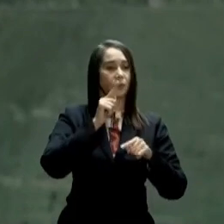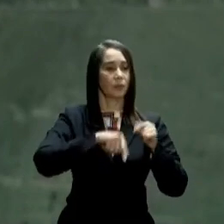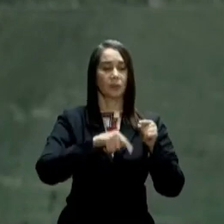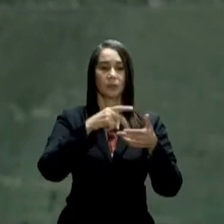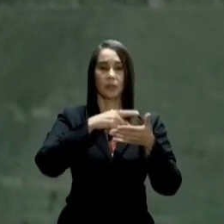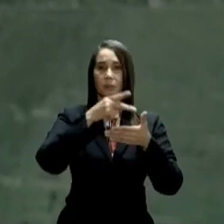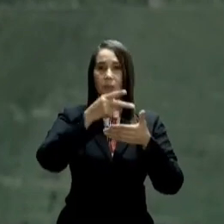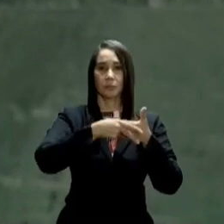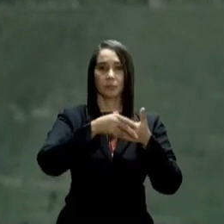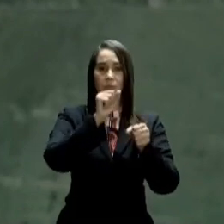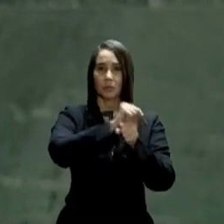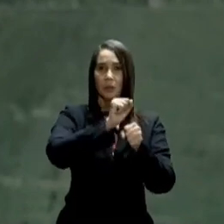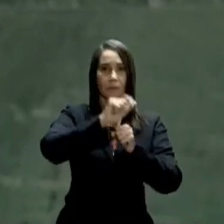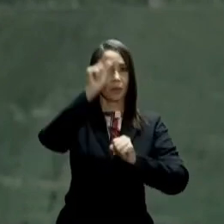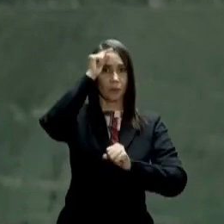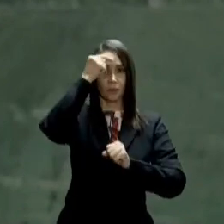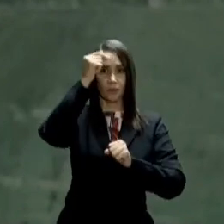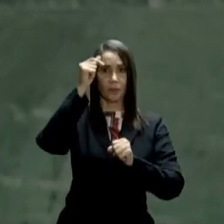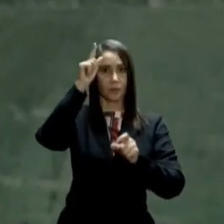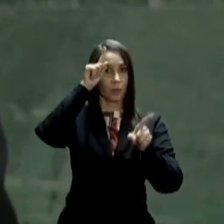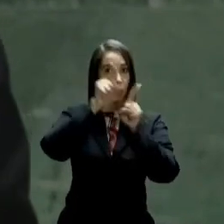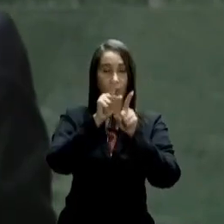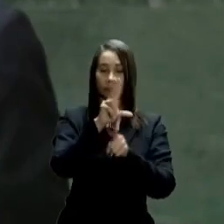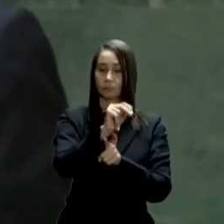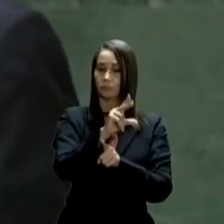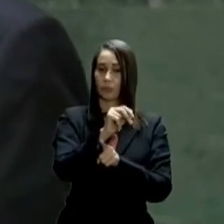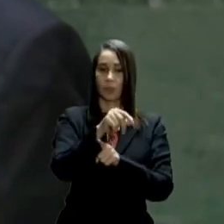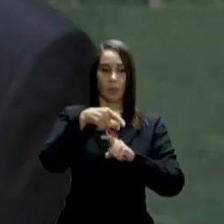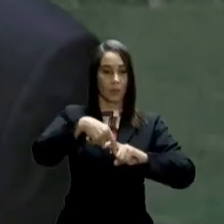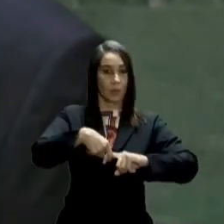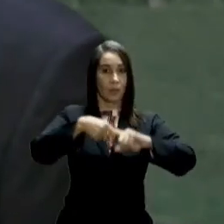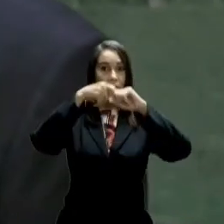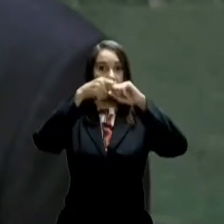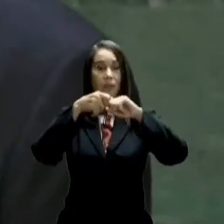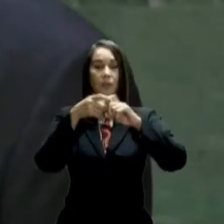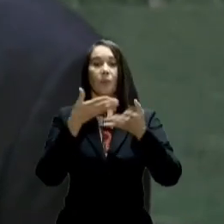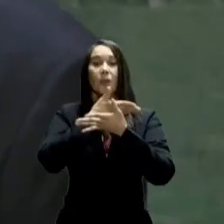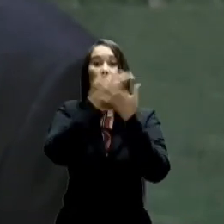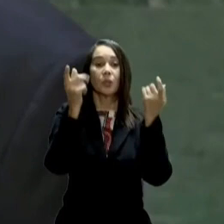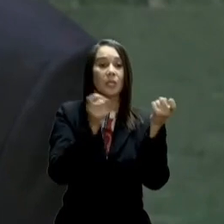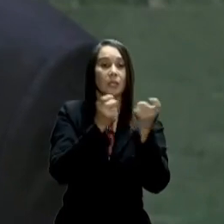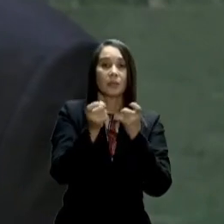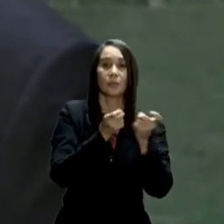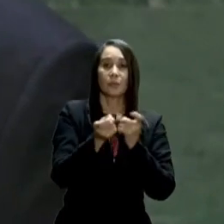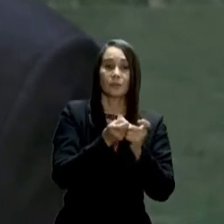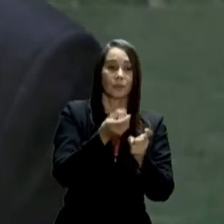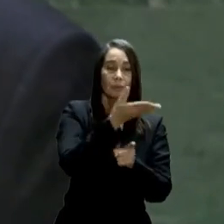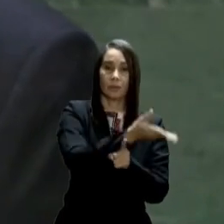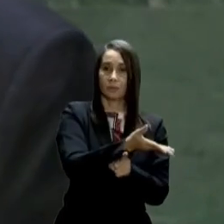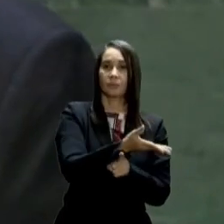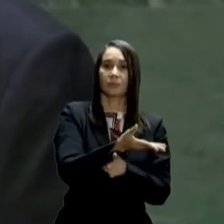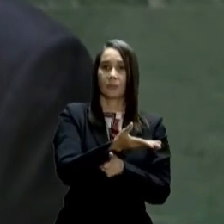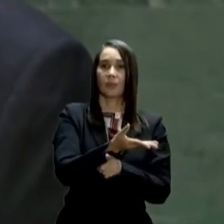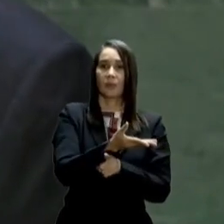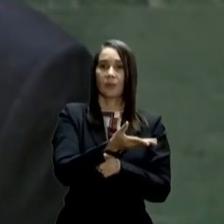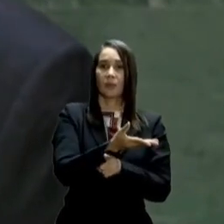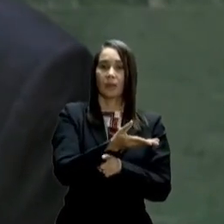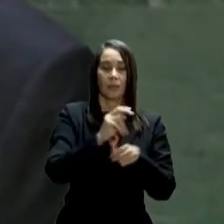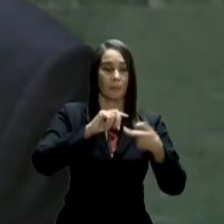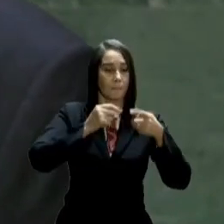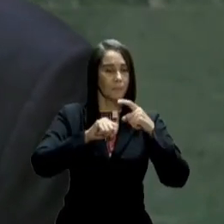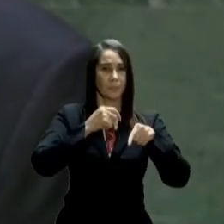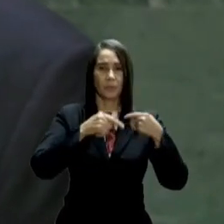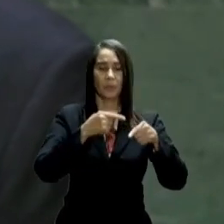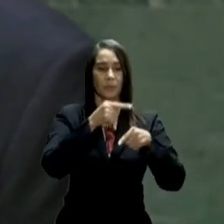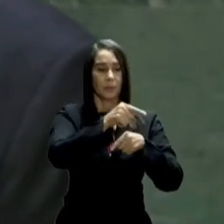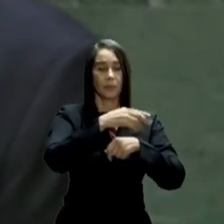trata de una obra gubernamental, pero no la ha detenido producto de la debilidad institucional y la crisis de orden público y seguridad